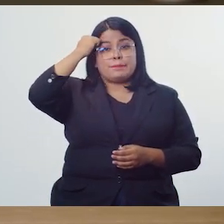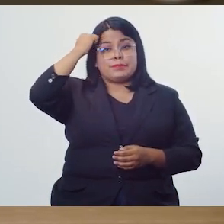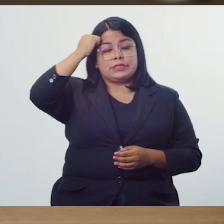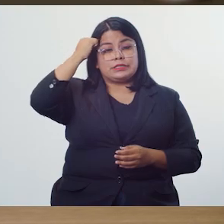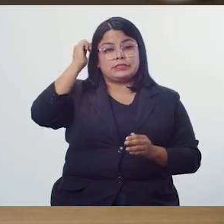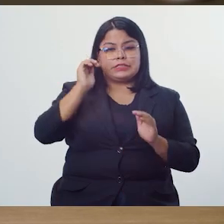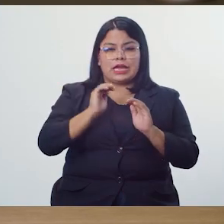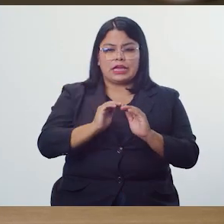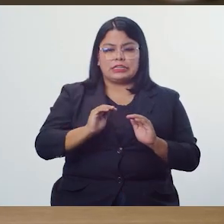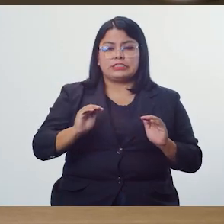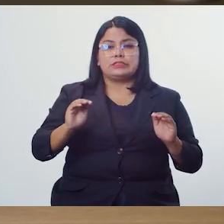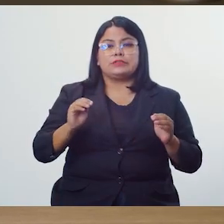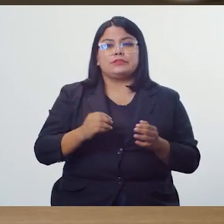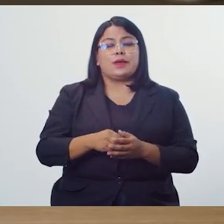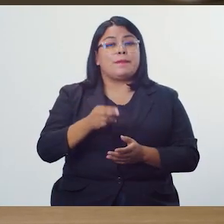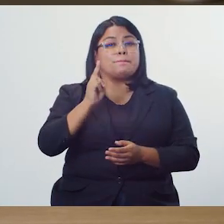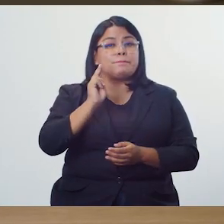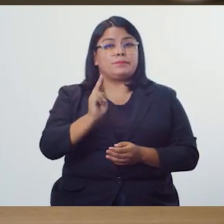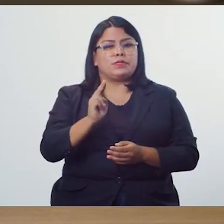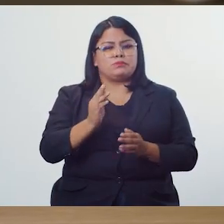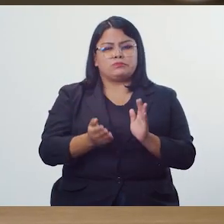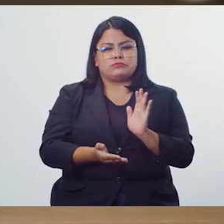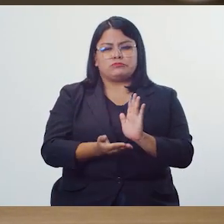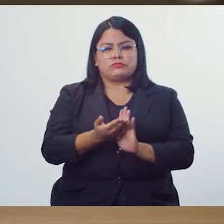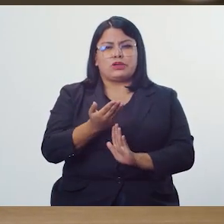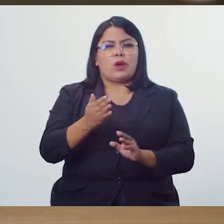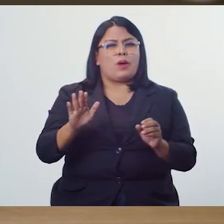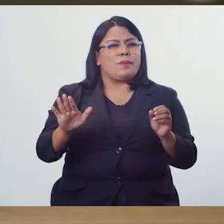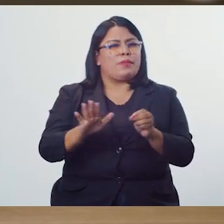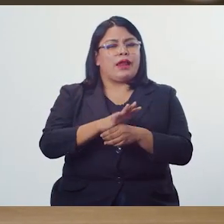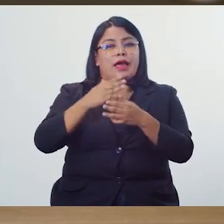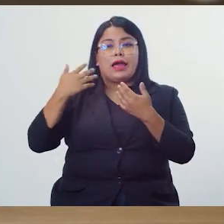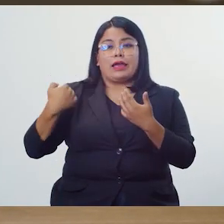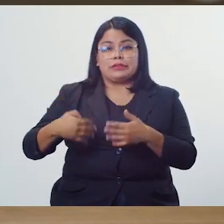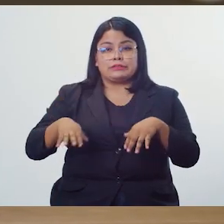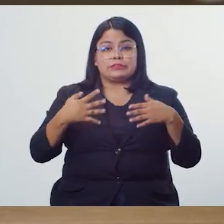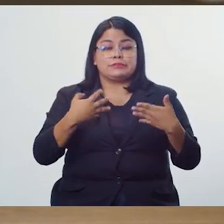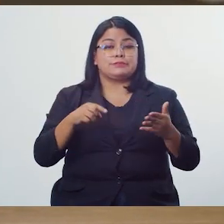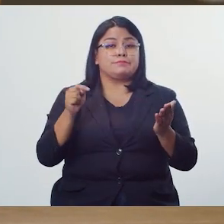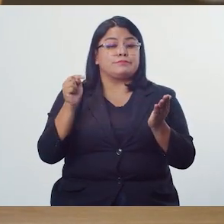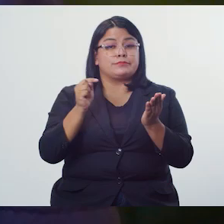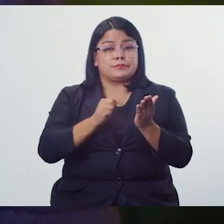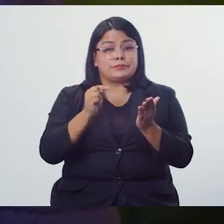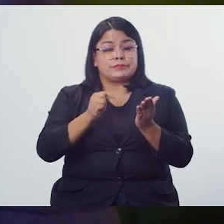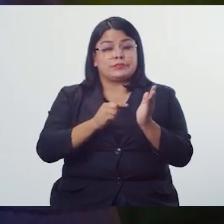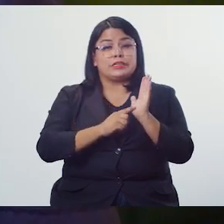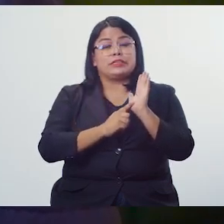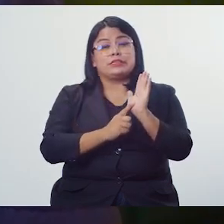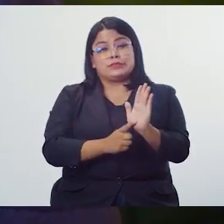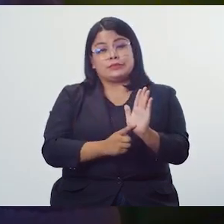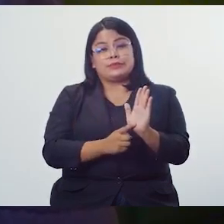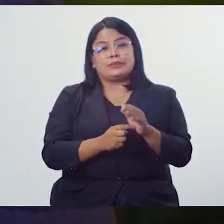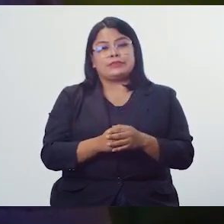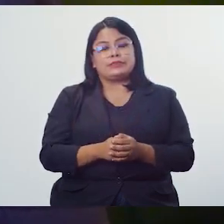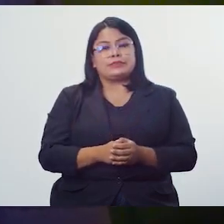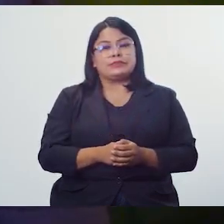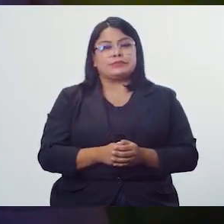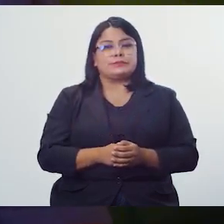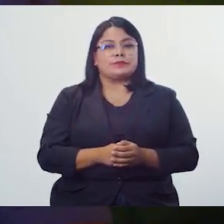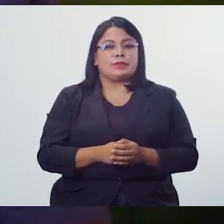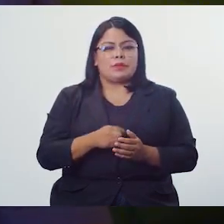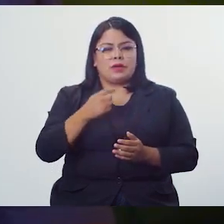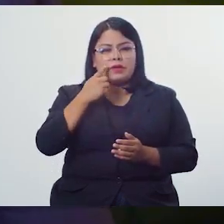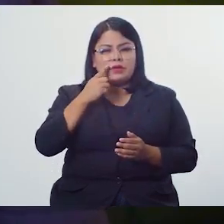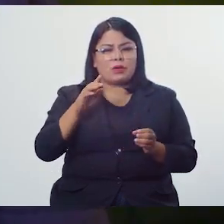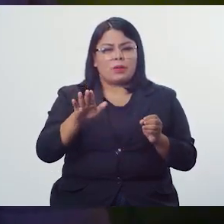de nuestros niños y niñas. Asimismo, desarrollando todas las actividades planteadas por completo y no dejando atrás